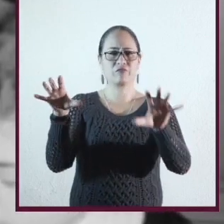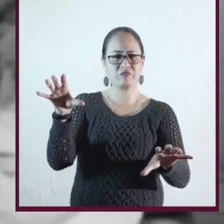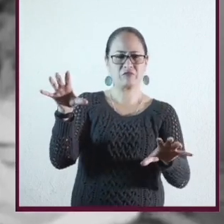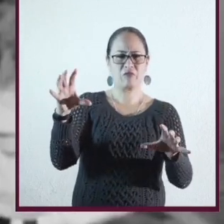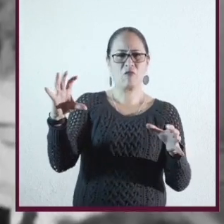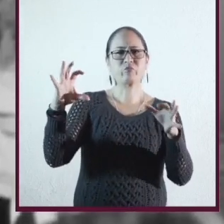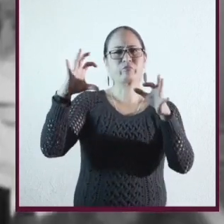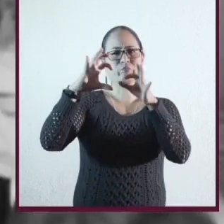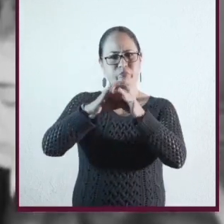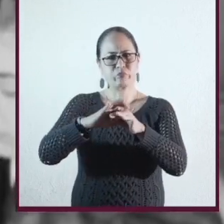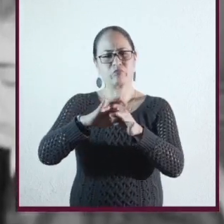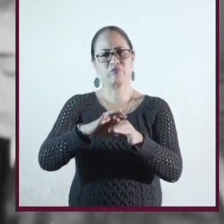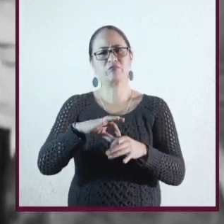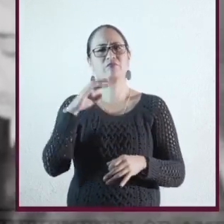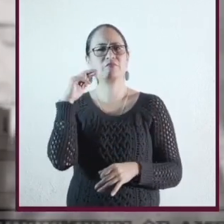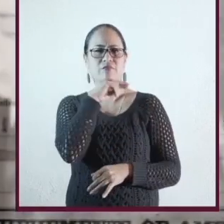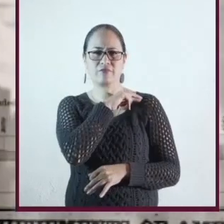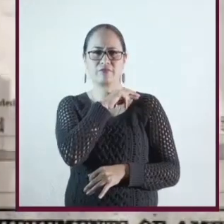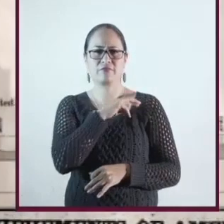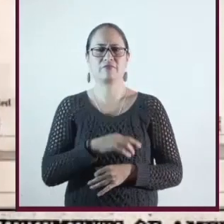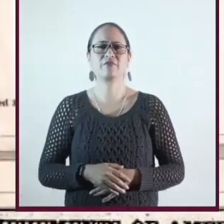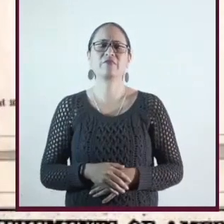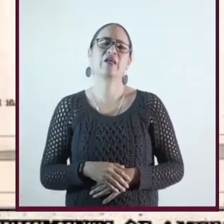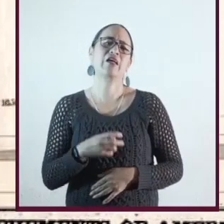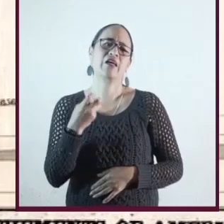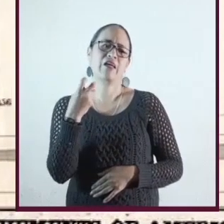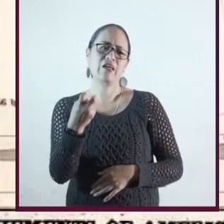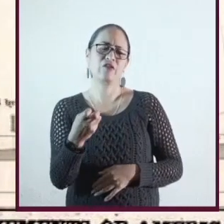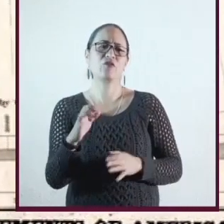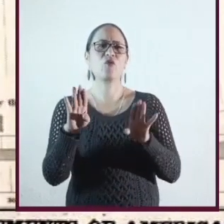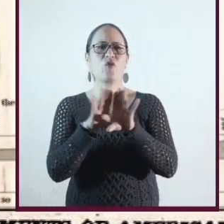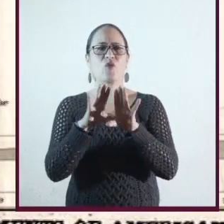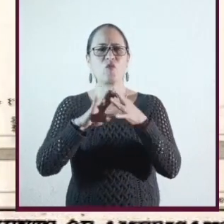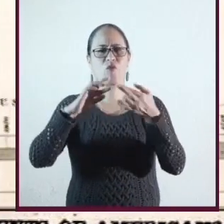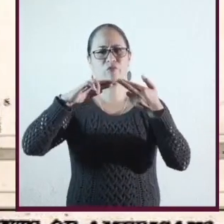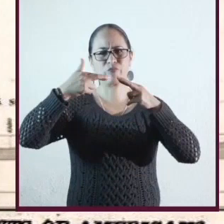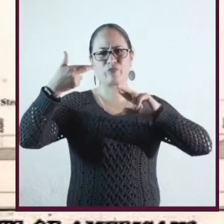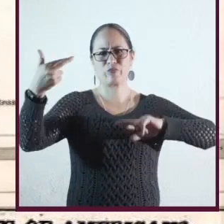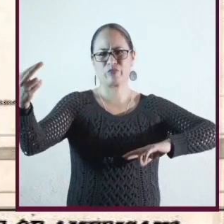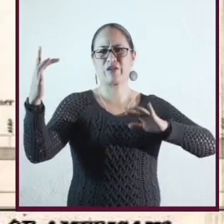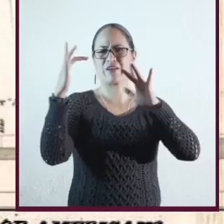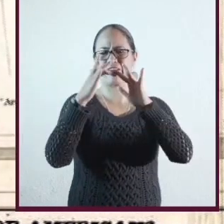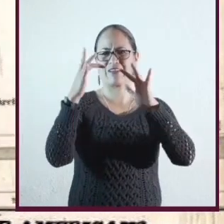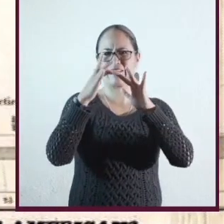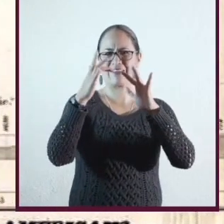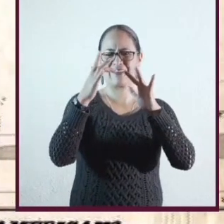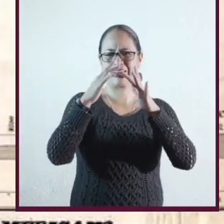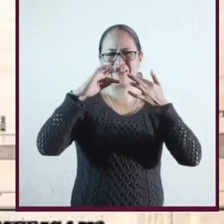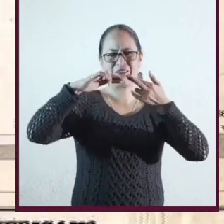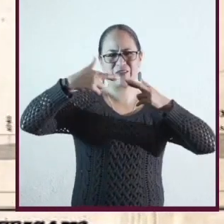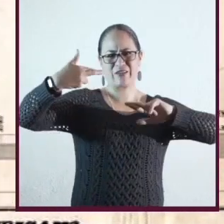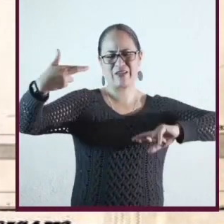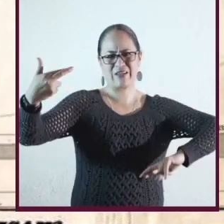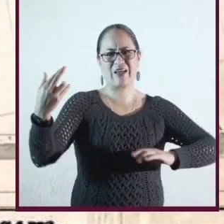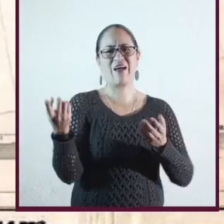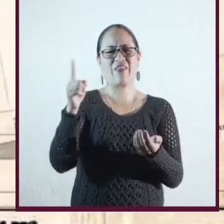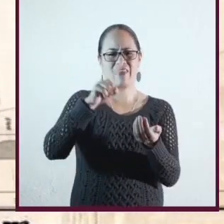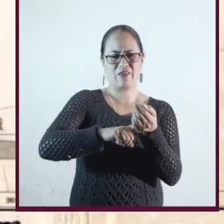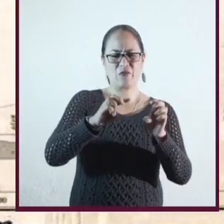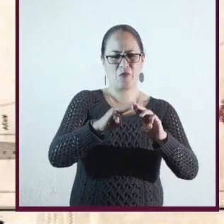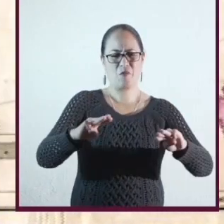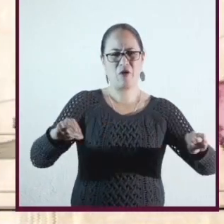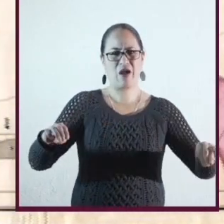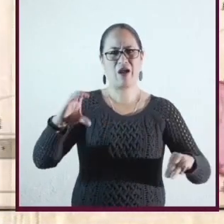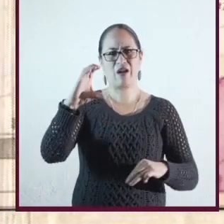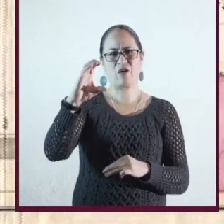comunicación directa. Esto fue posible gracias al cable telegráfico transatlántico, un cable de cobre submarino que se encuentra